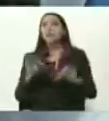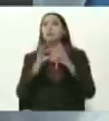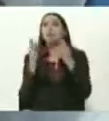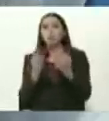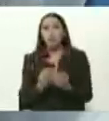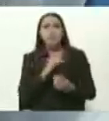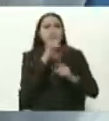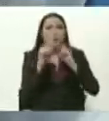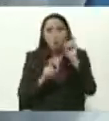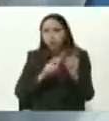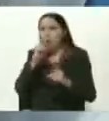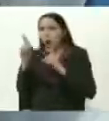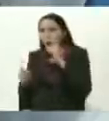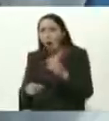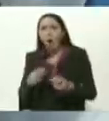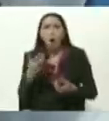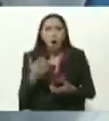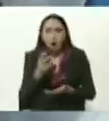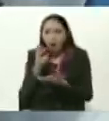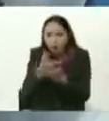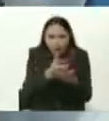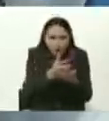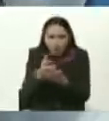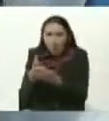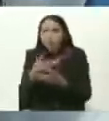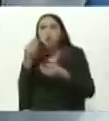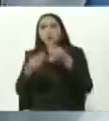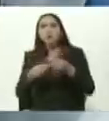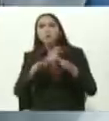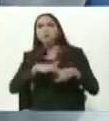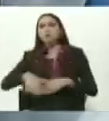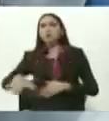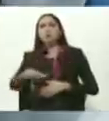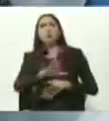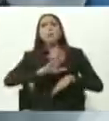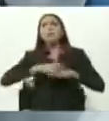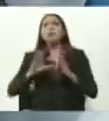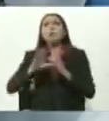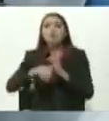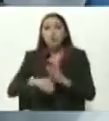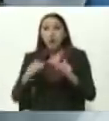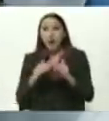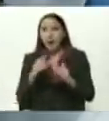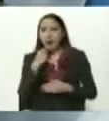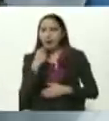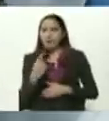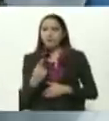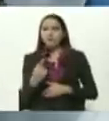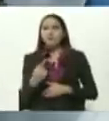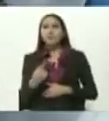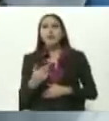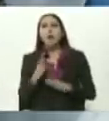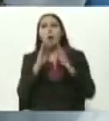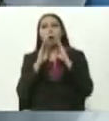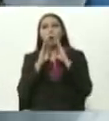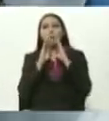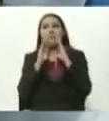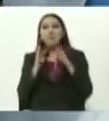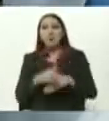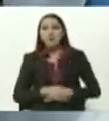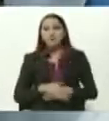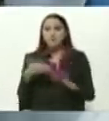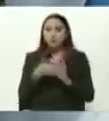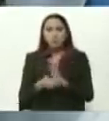y las cámaras cercanas, para intentar robarlo en su casa, según ellos confesaron. Cometió el